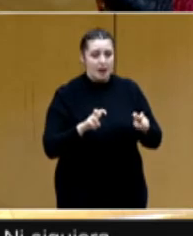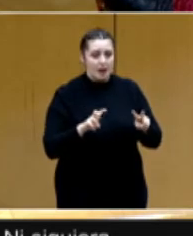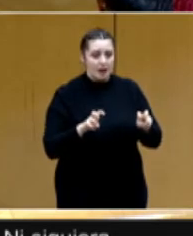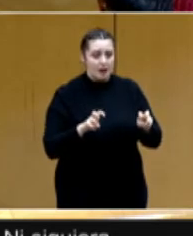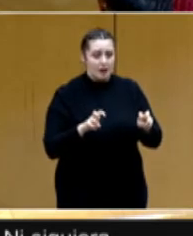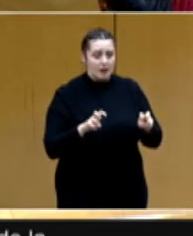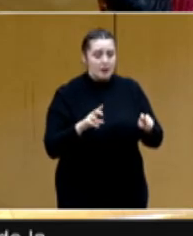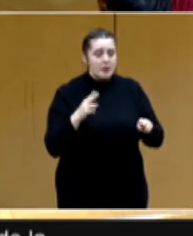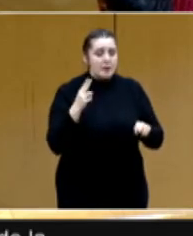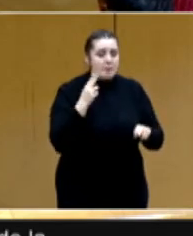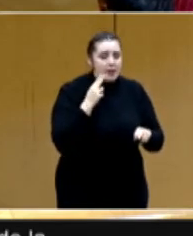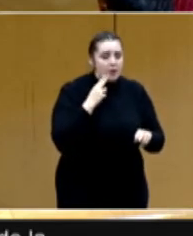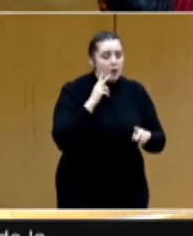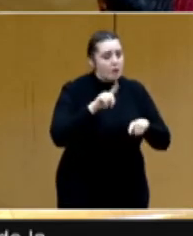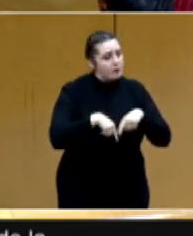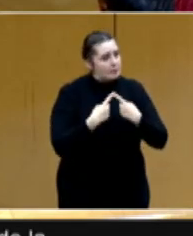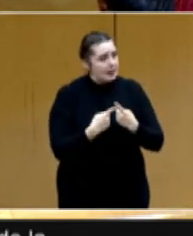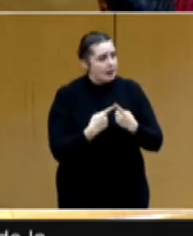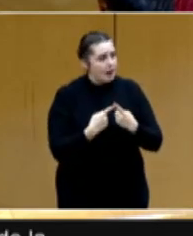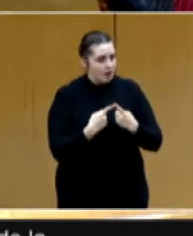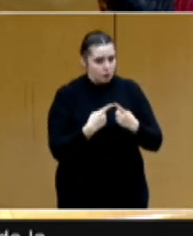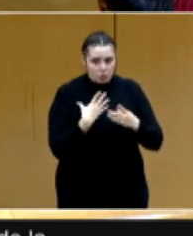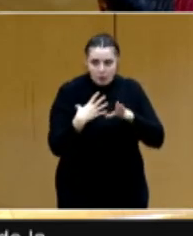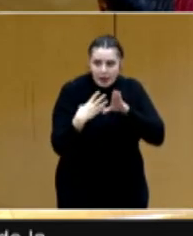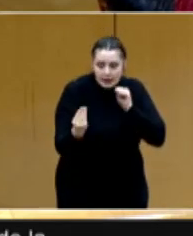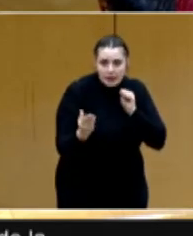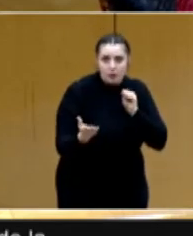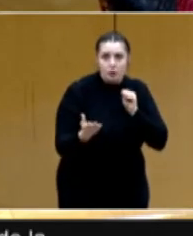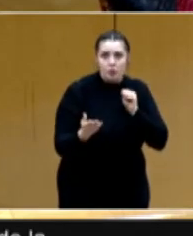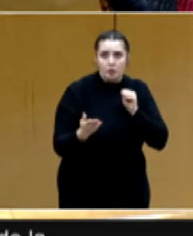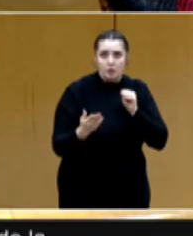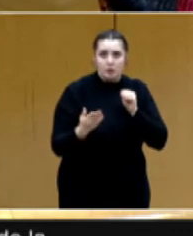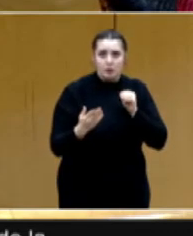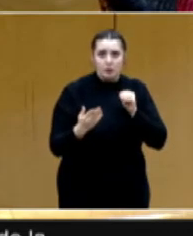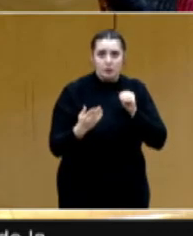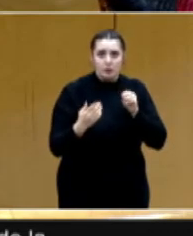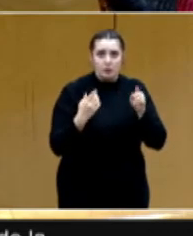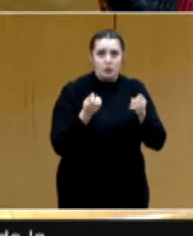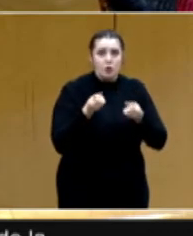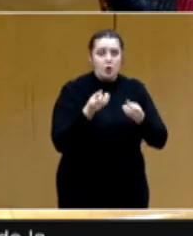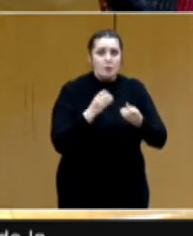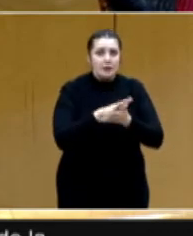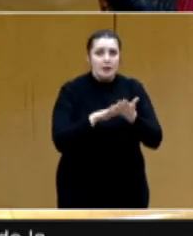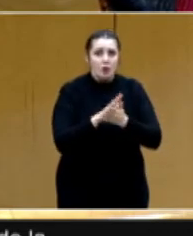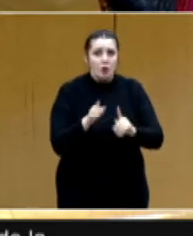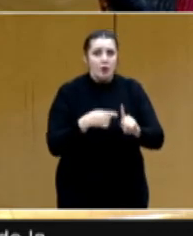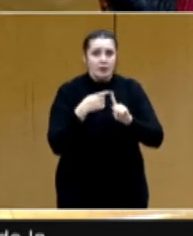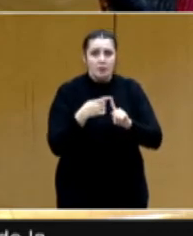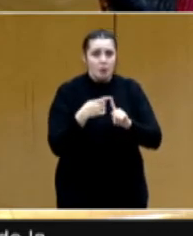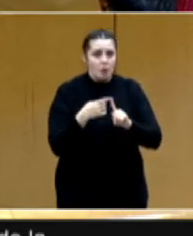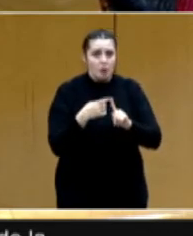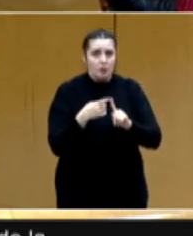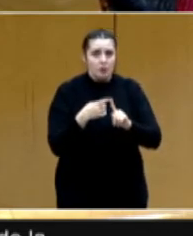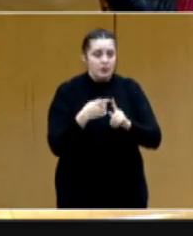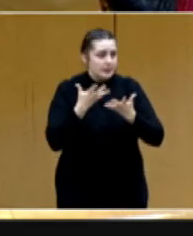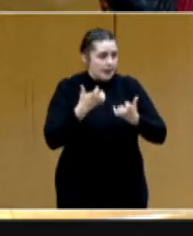temores familiares creo que las afirmaciones los comentarios han ido revestidos de la mayor de la